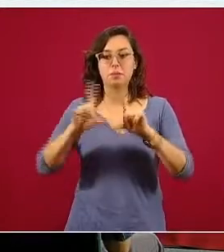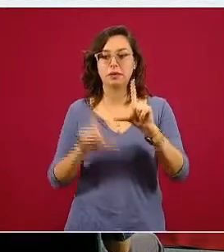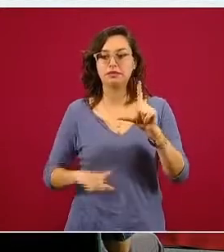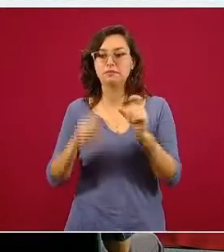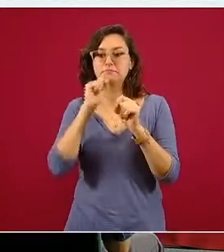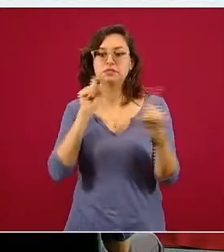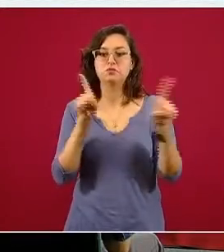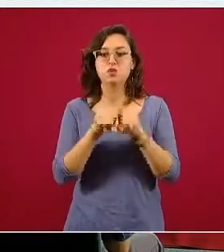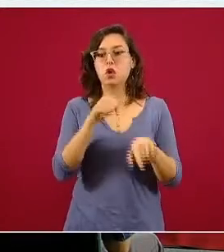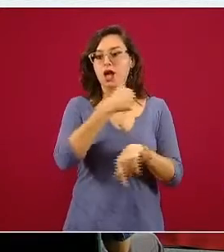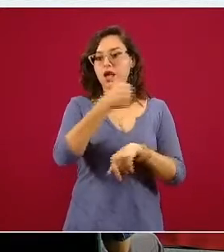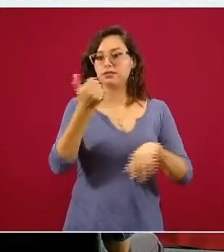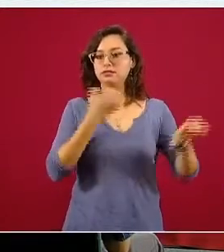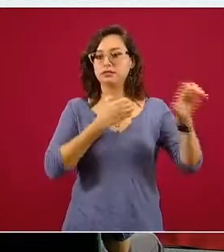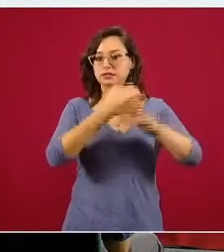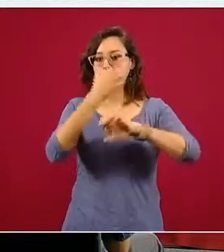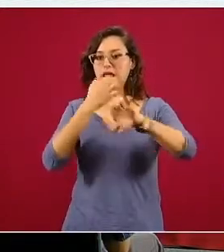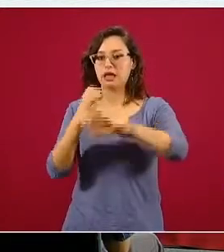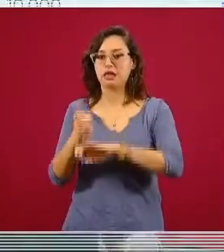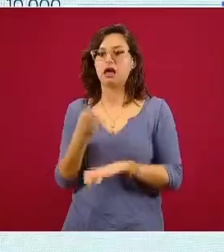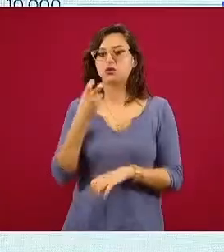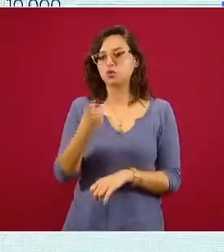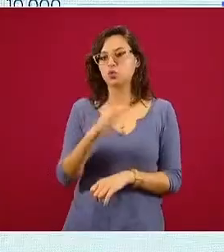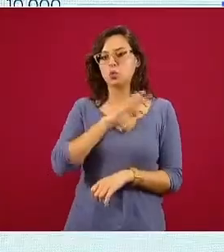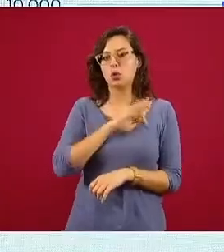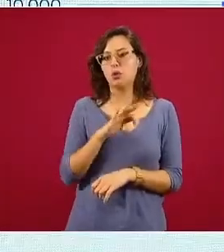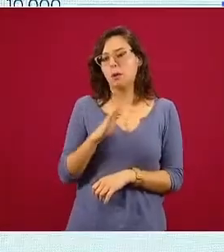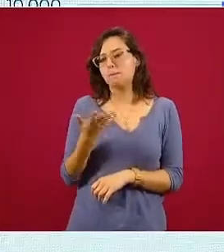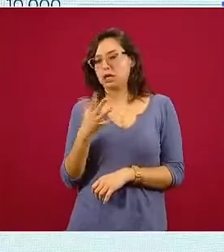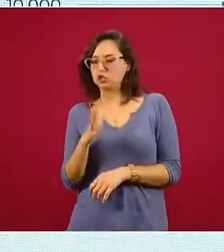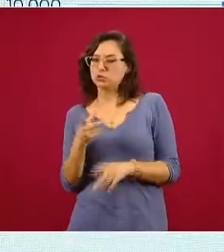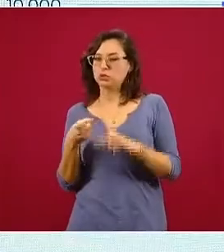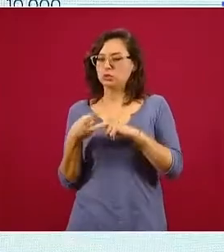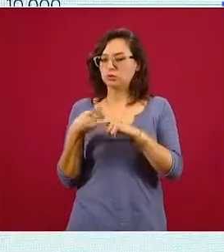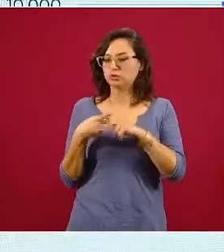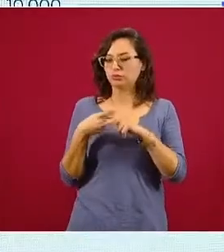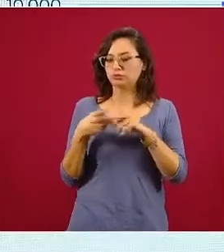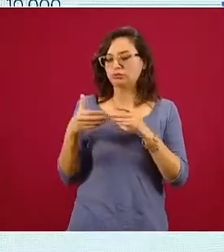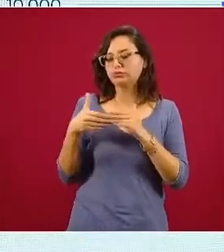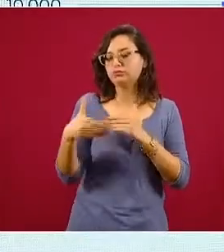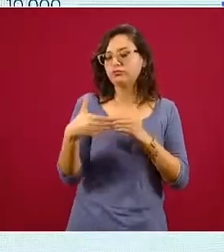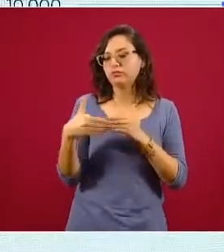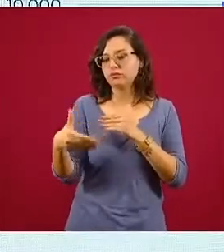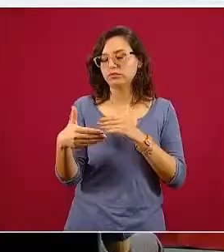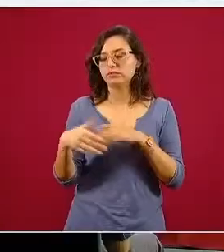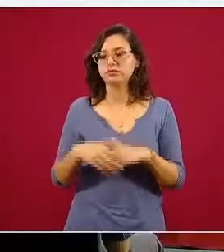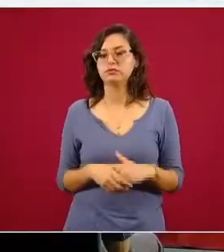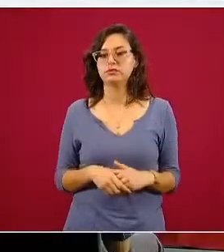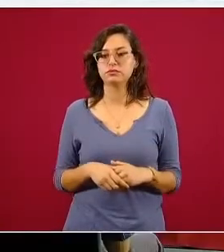para cada estado. Entonces eso nos permite hacer cálculos y por lo tanto estimar los